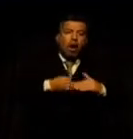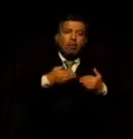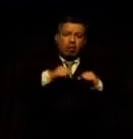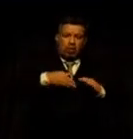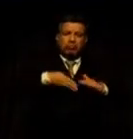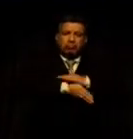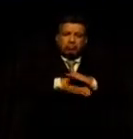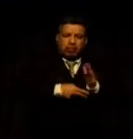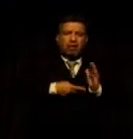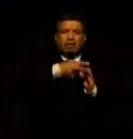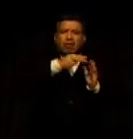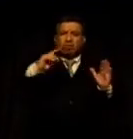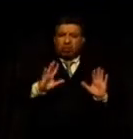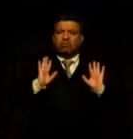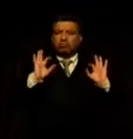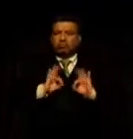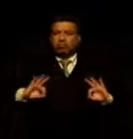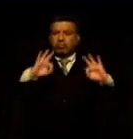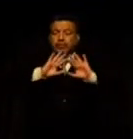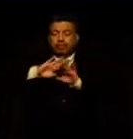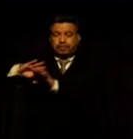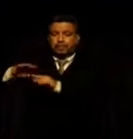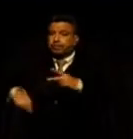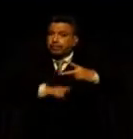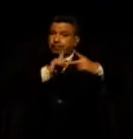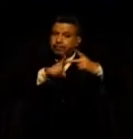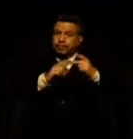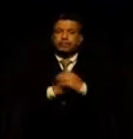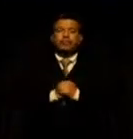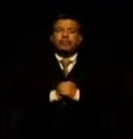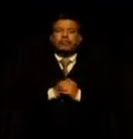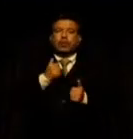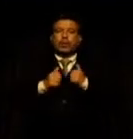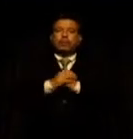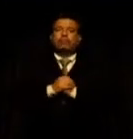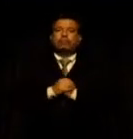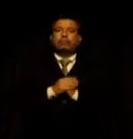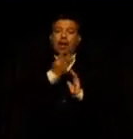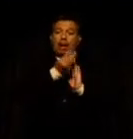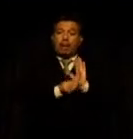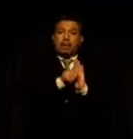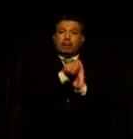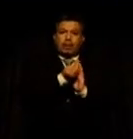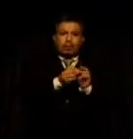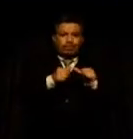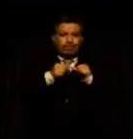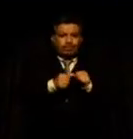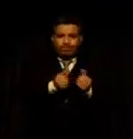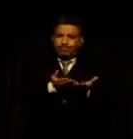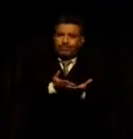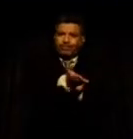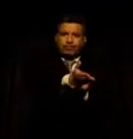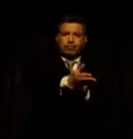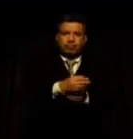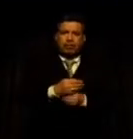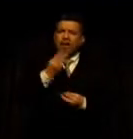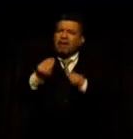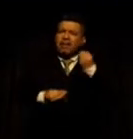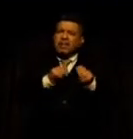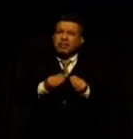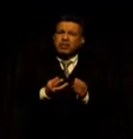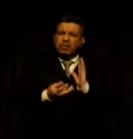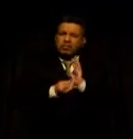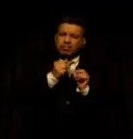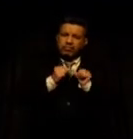eso es fundamental lo segundo el emprendimiento per se que hemos hecho para el emprendimiento